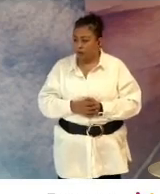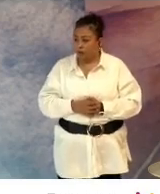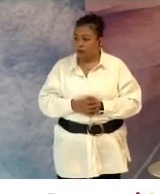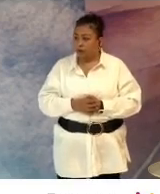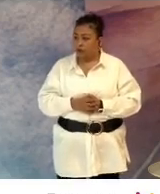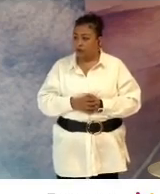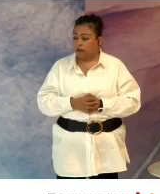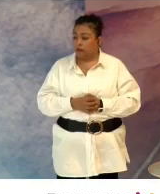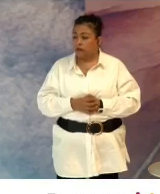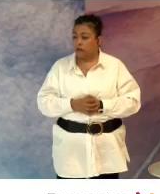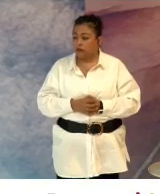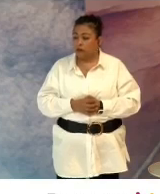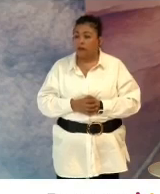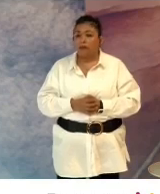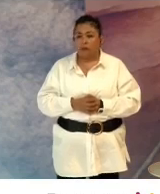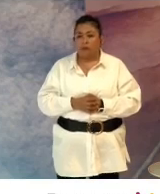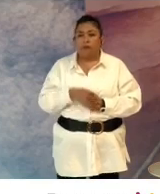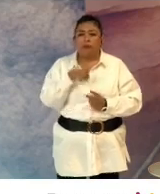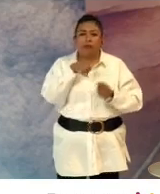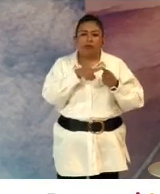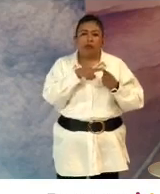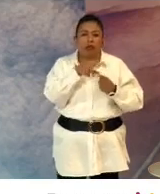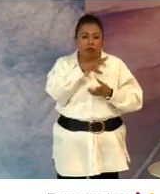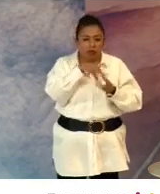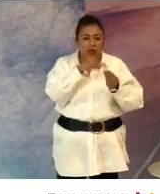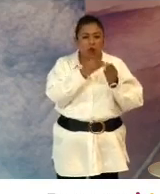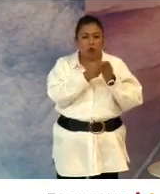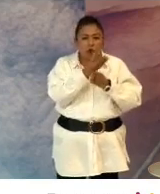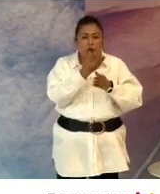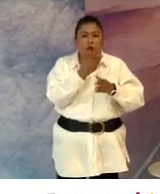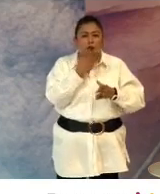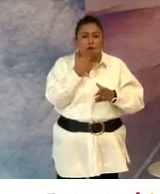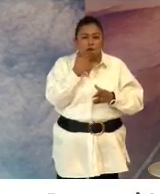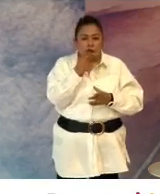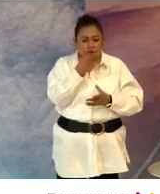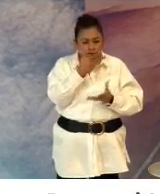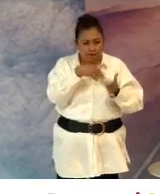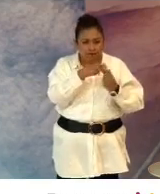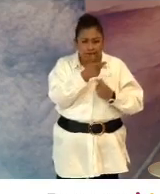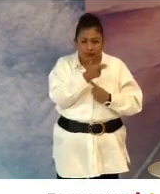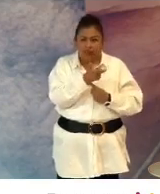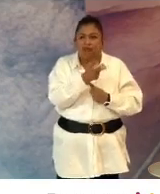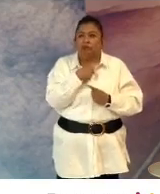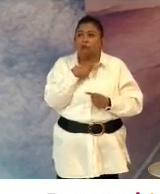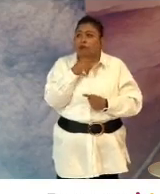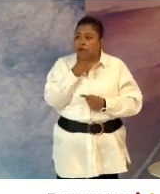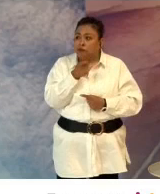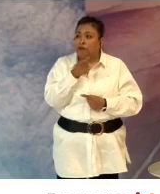que sería las finanzas regenerativas, que se trata de